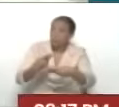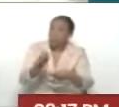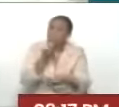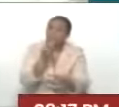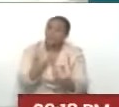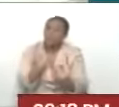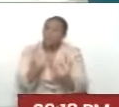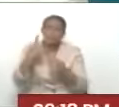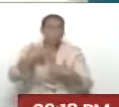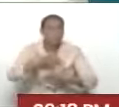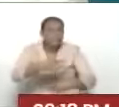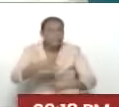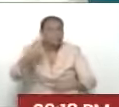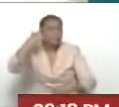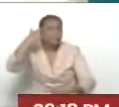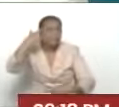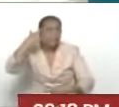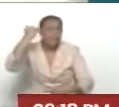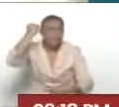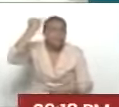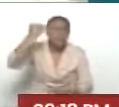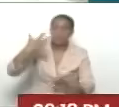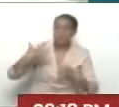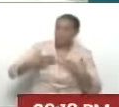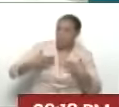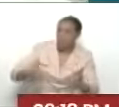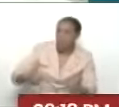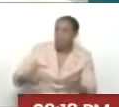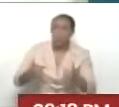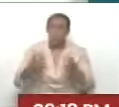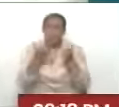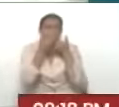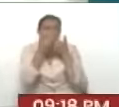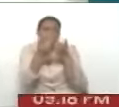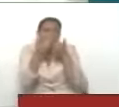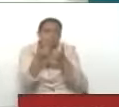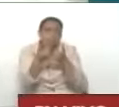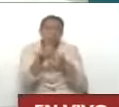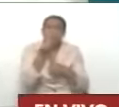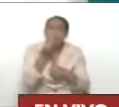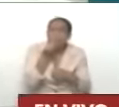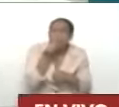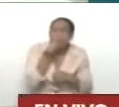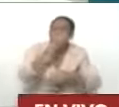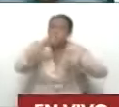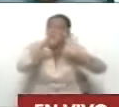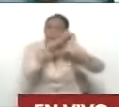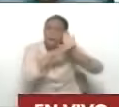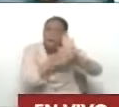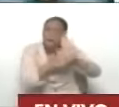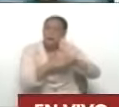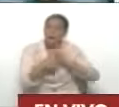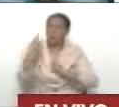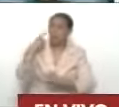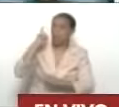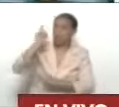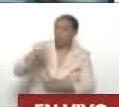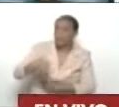alimentos, sino que además están pensando en la salud, están pensando en los buenos ánimos alimenticios. Ver